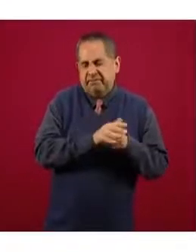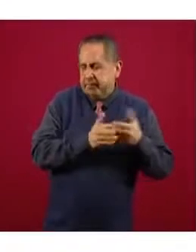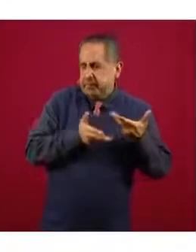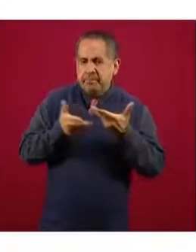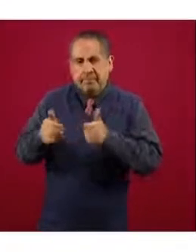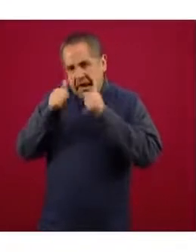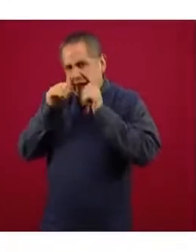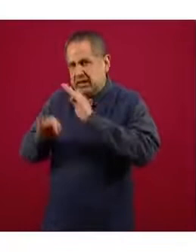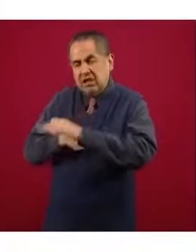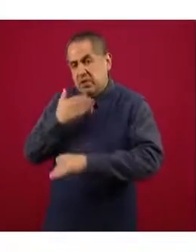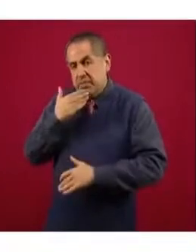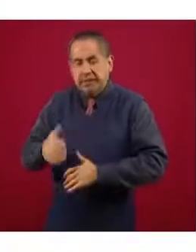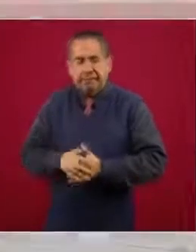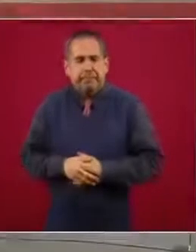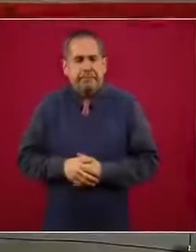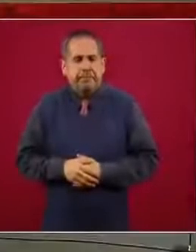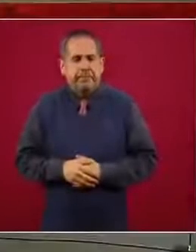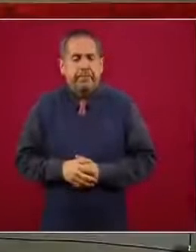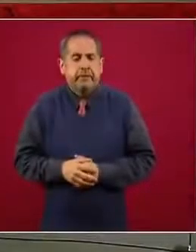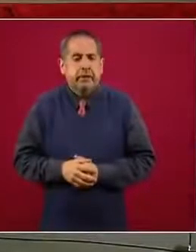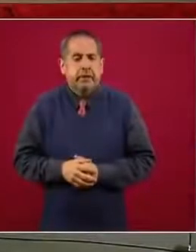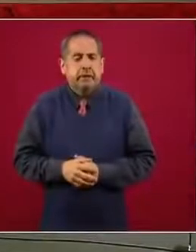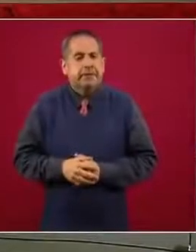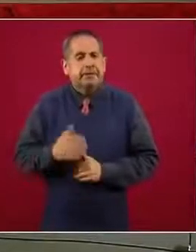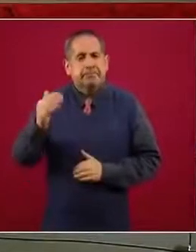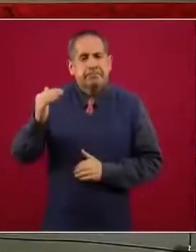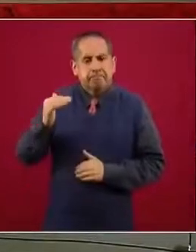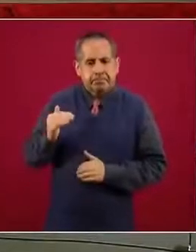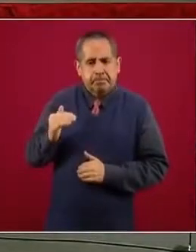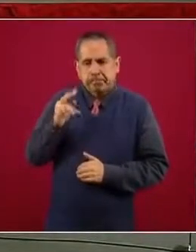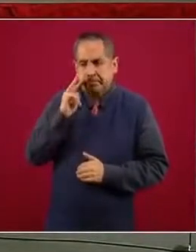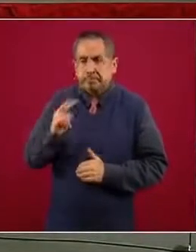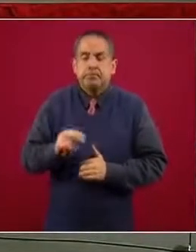disponibilidades. Veamos la siguiente diapositiva.